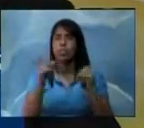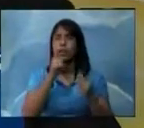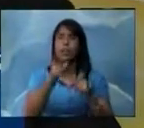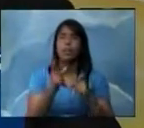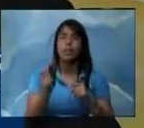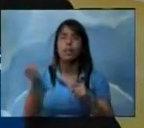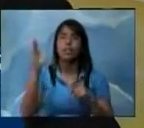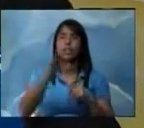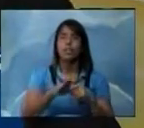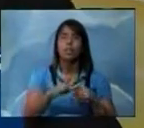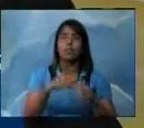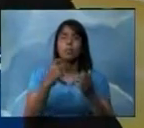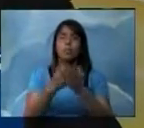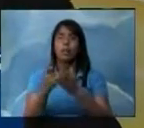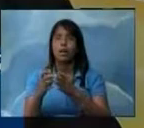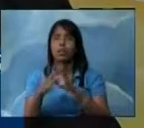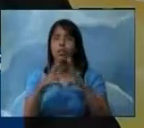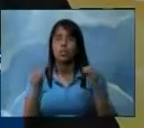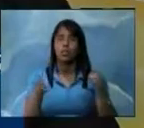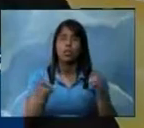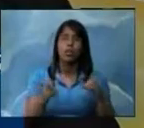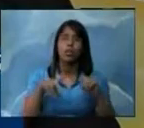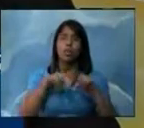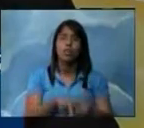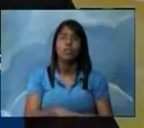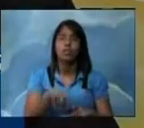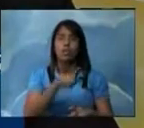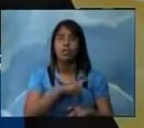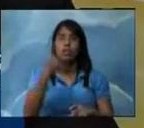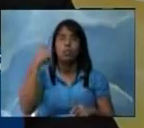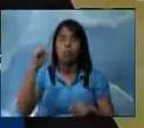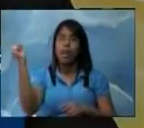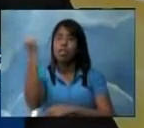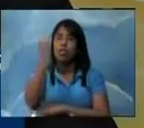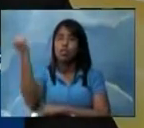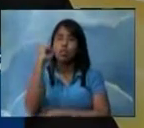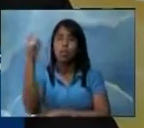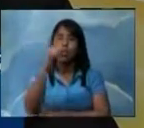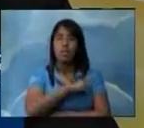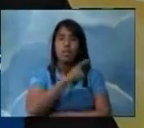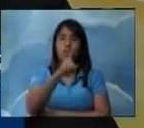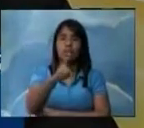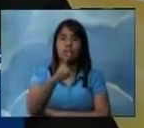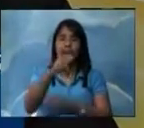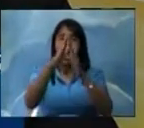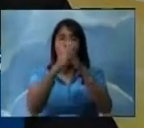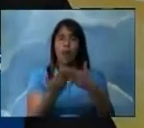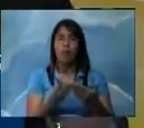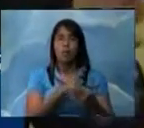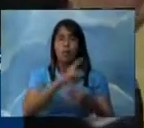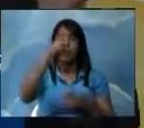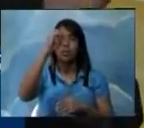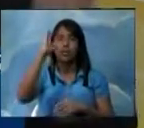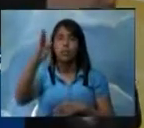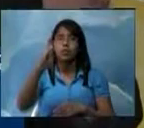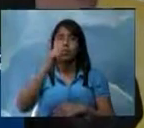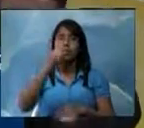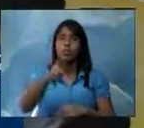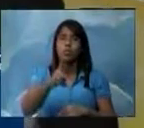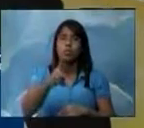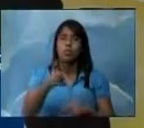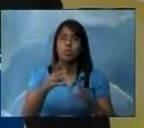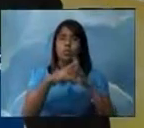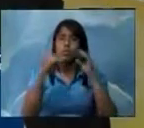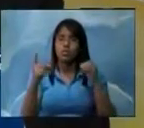y estaban pagando todas las consecuencias por la desobediencia a la palabra del Señor. Un